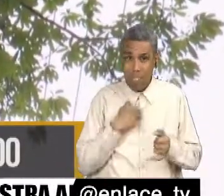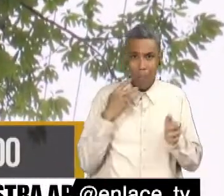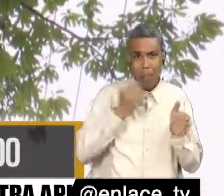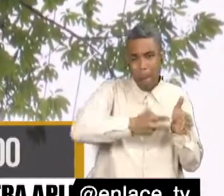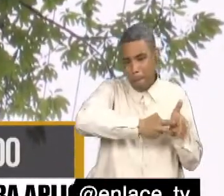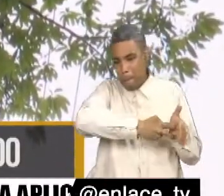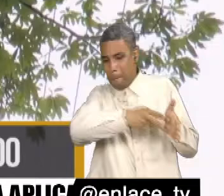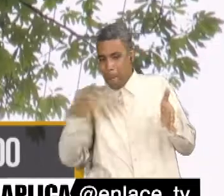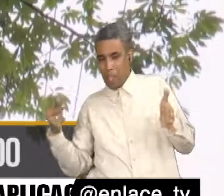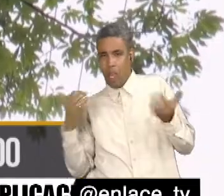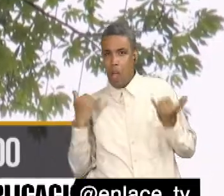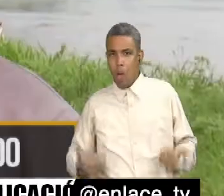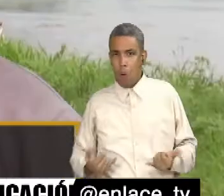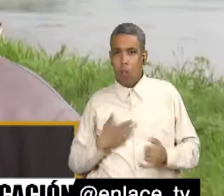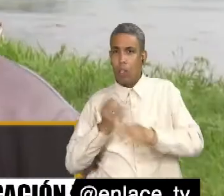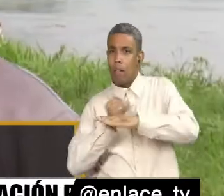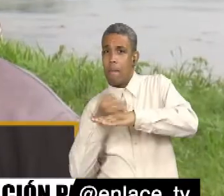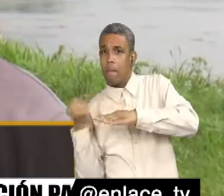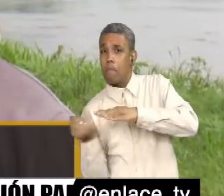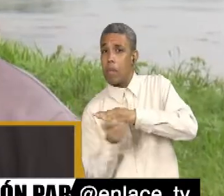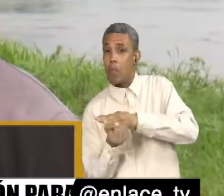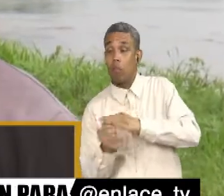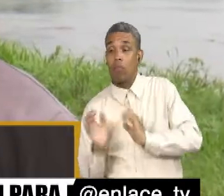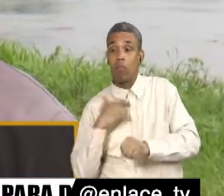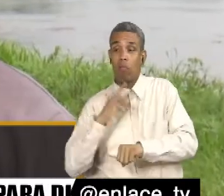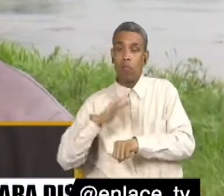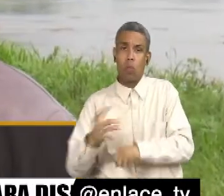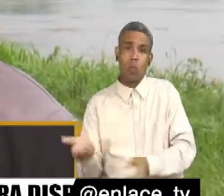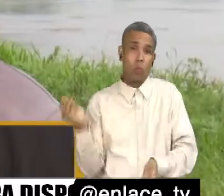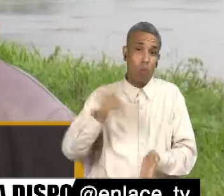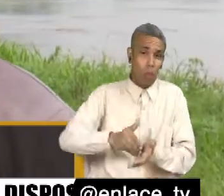se restablezca por este medio. Así como está subiendo el nivel del río,